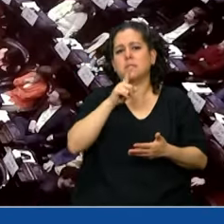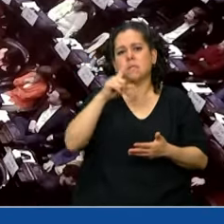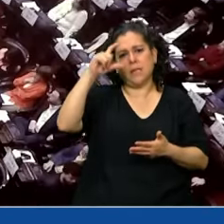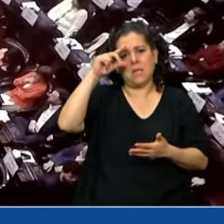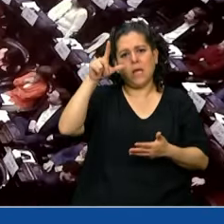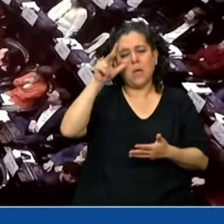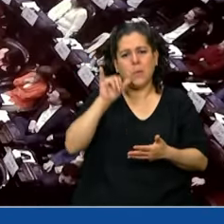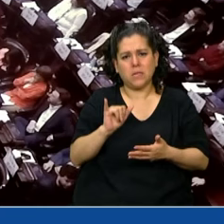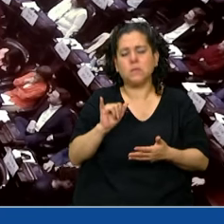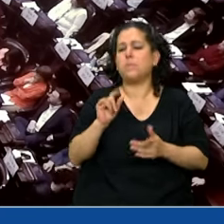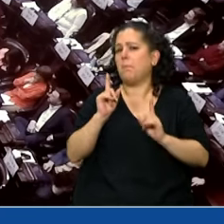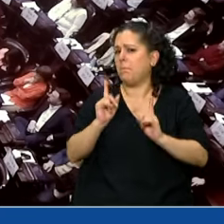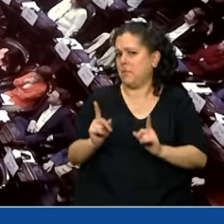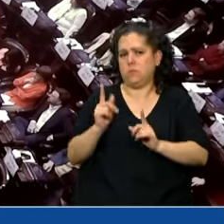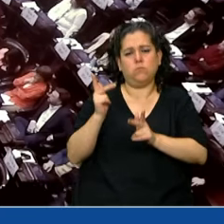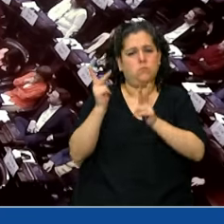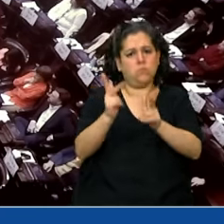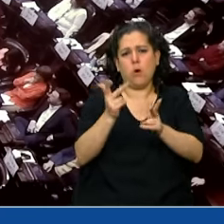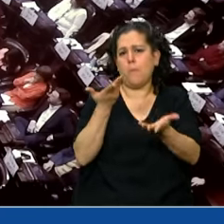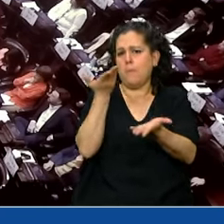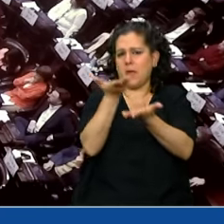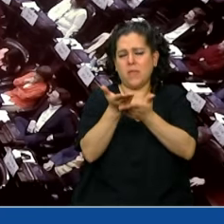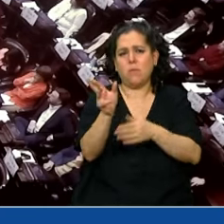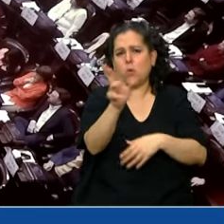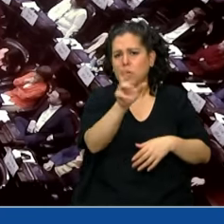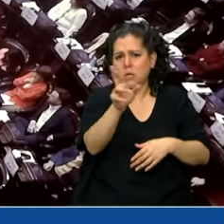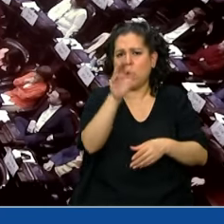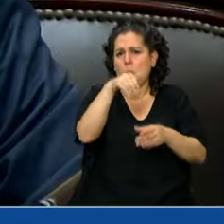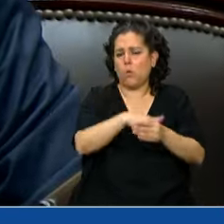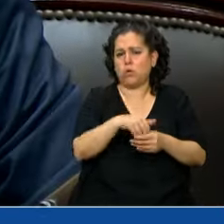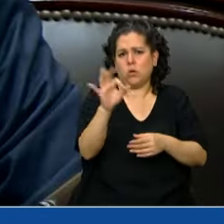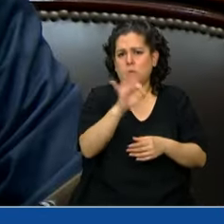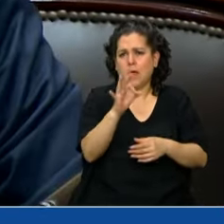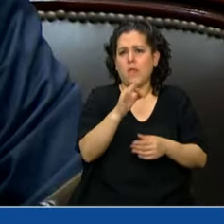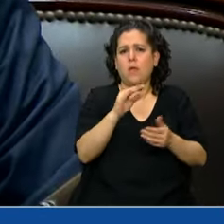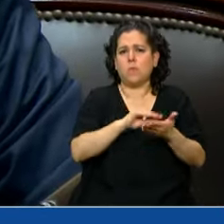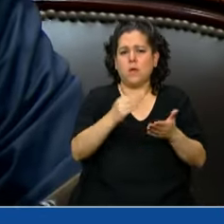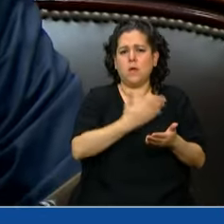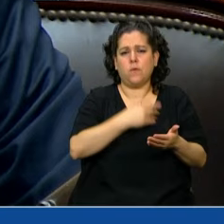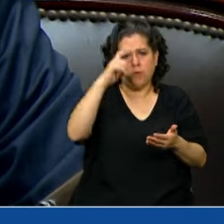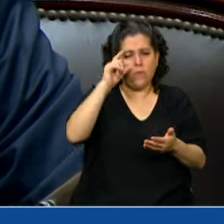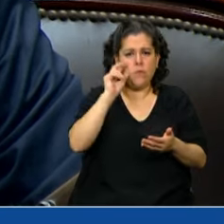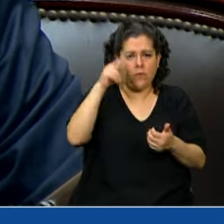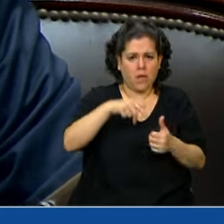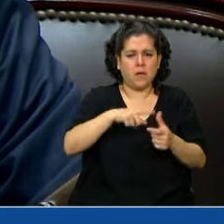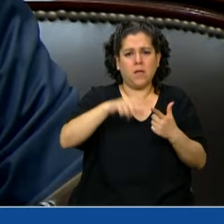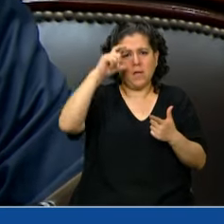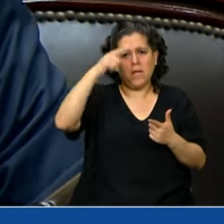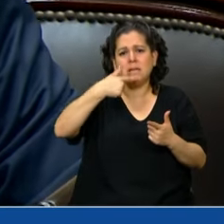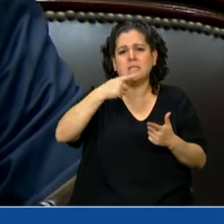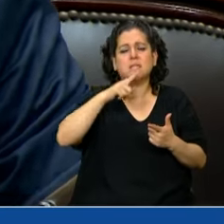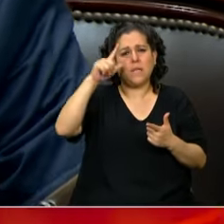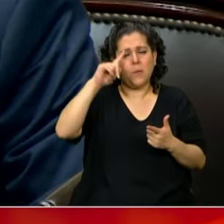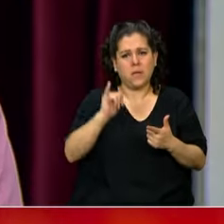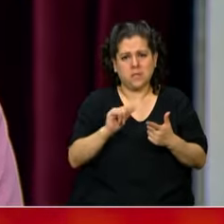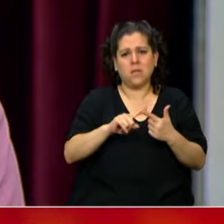en el mismo sentido señora presidenta para pedirle autorización para abstenernos diputada fe diputado Estévez diputado Carlos